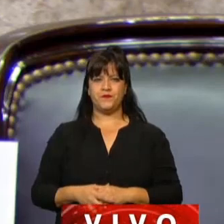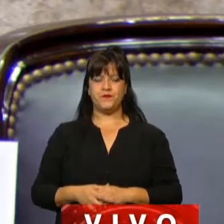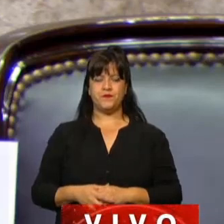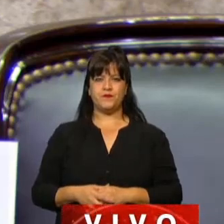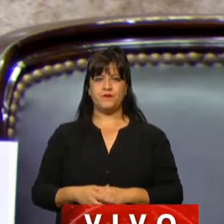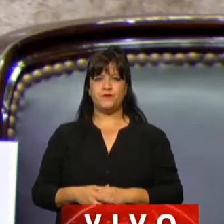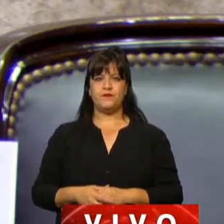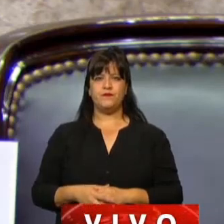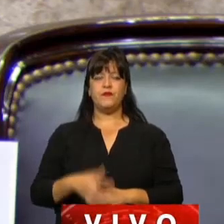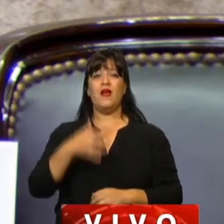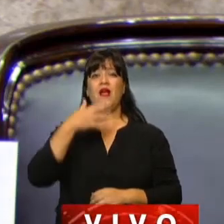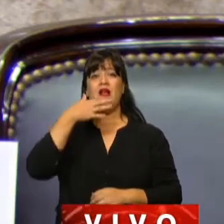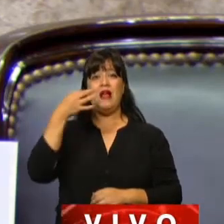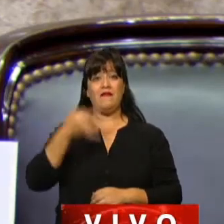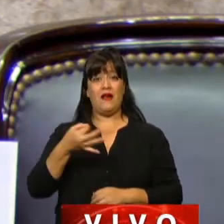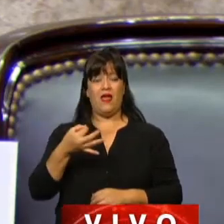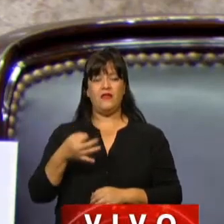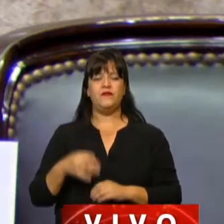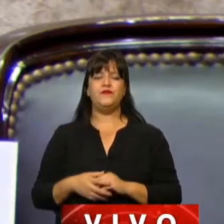la verdad que